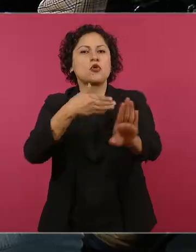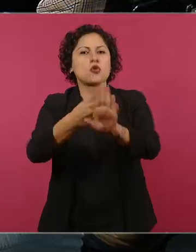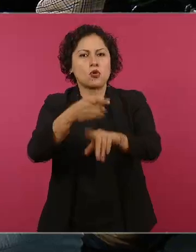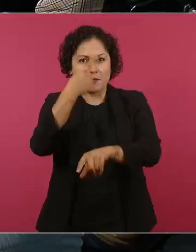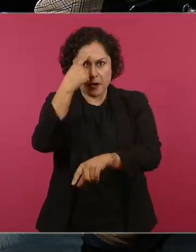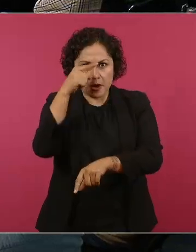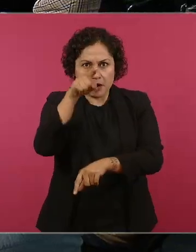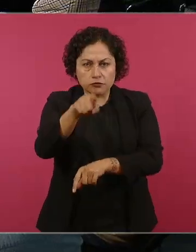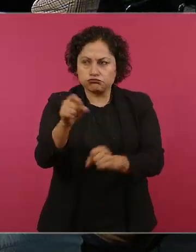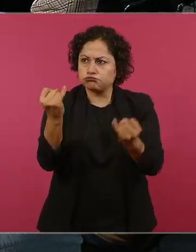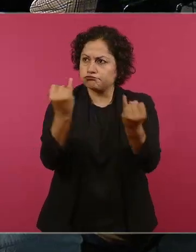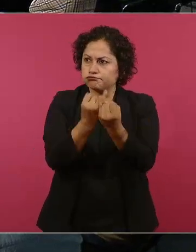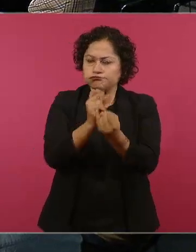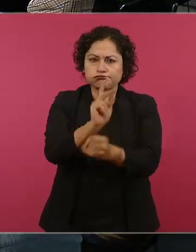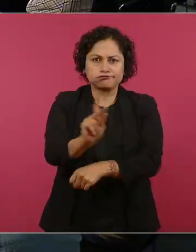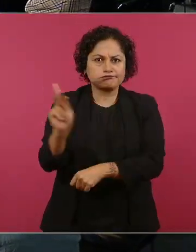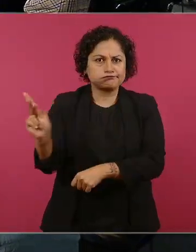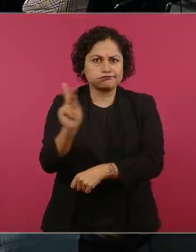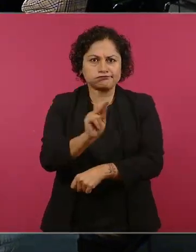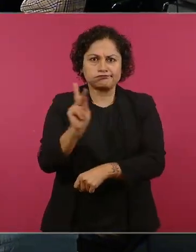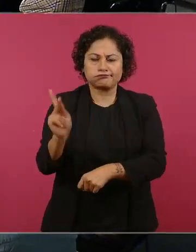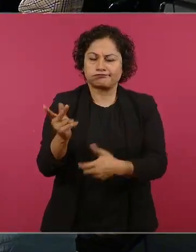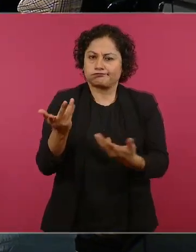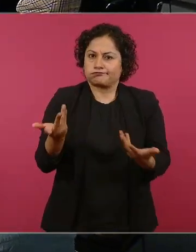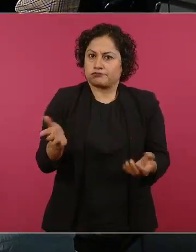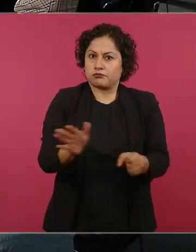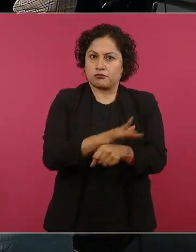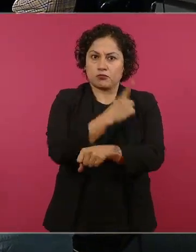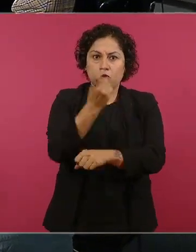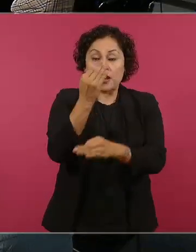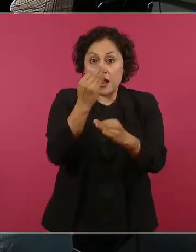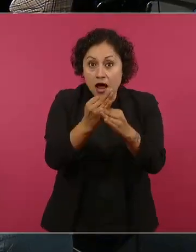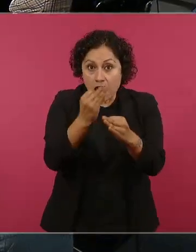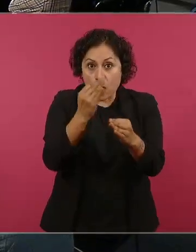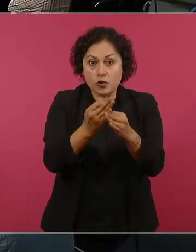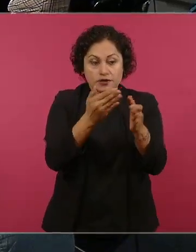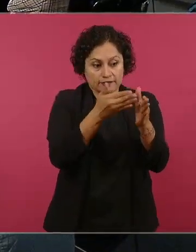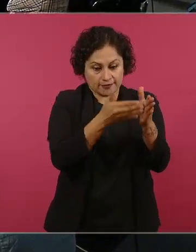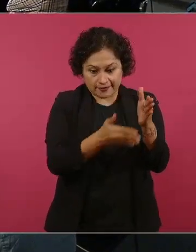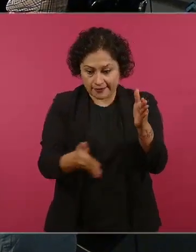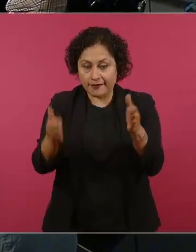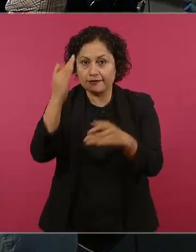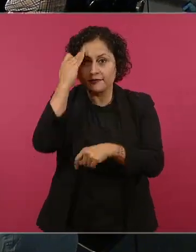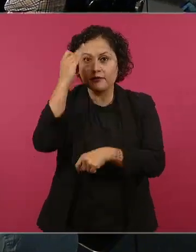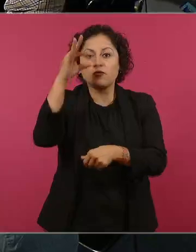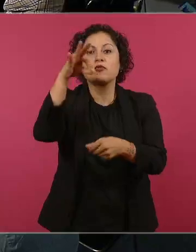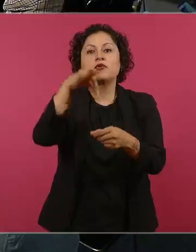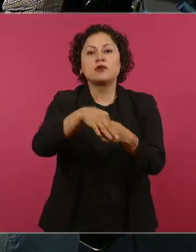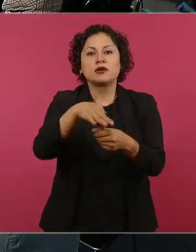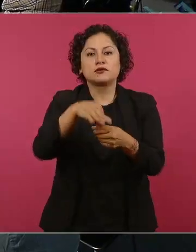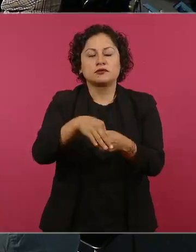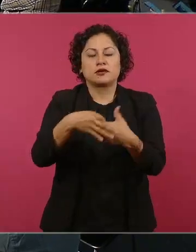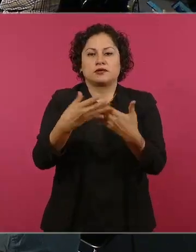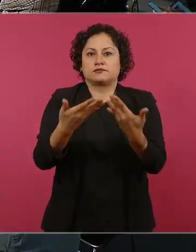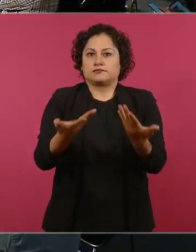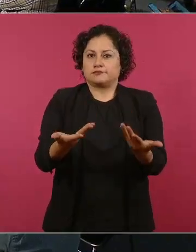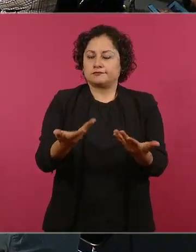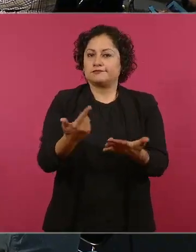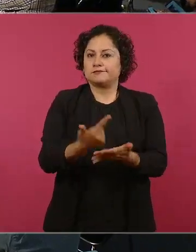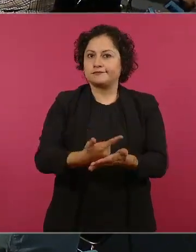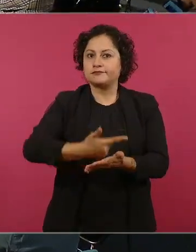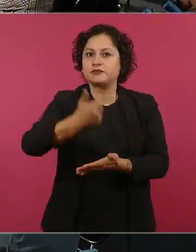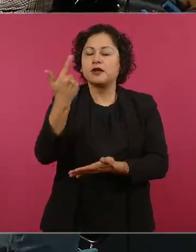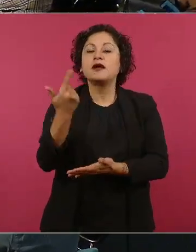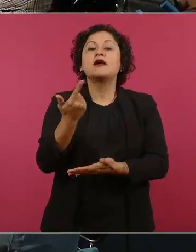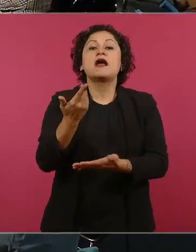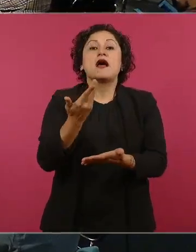cual se vive un proceso electoral, pero además donde el Departamento